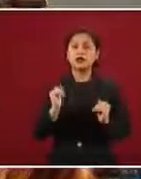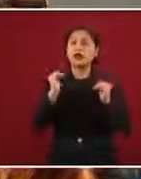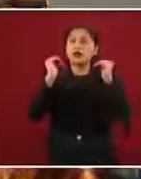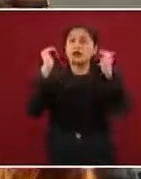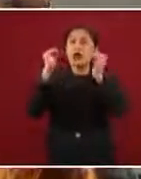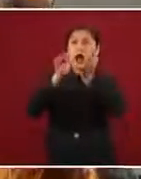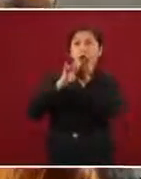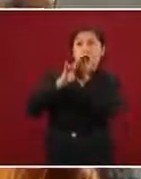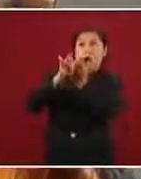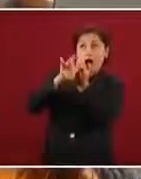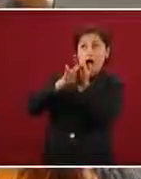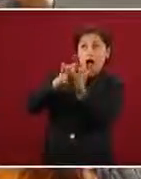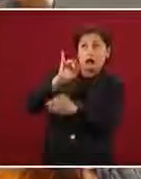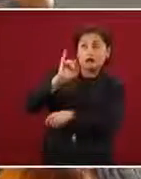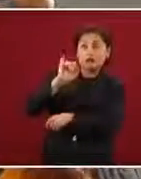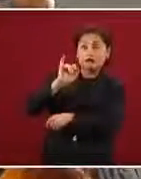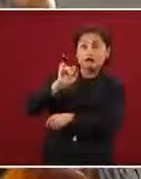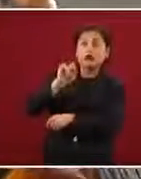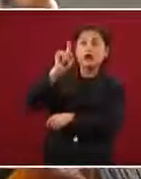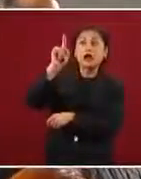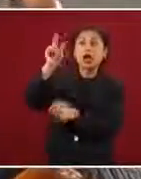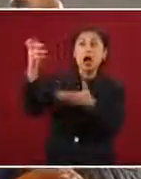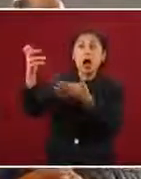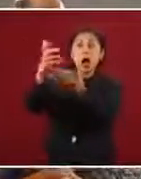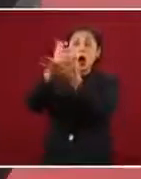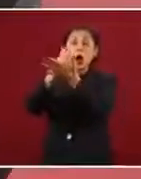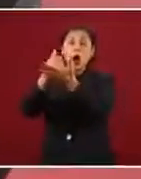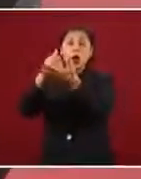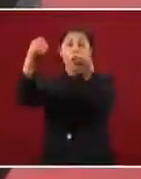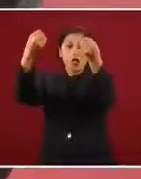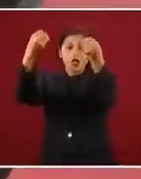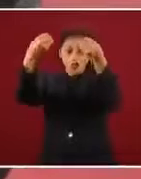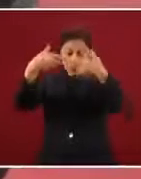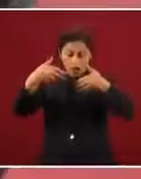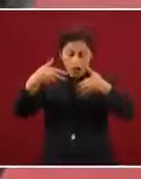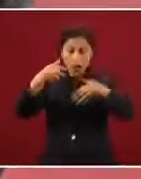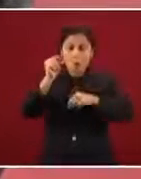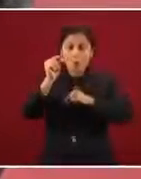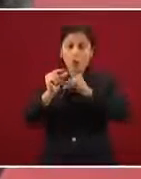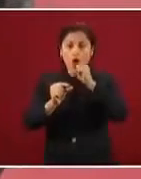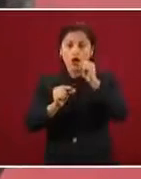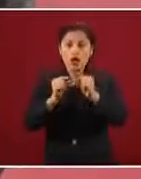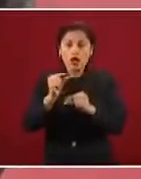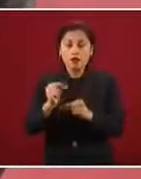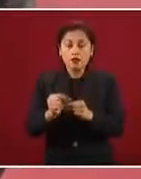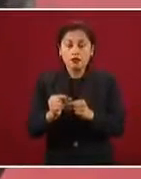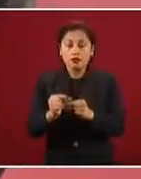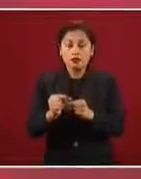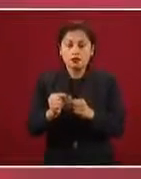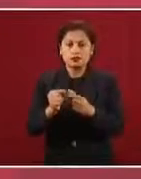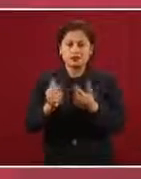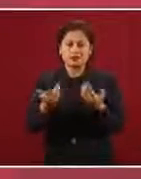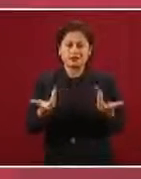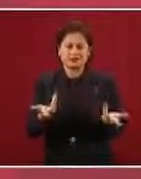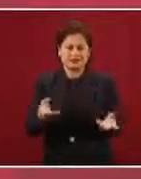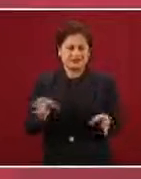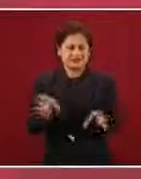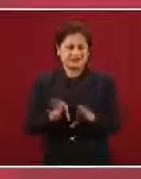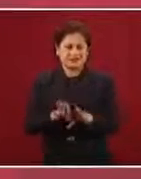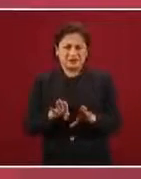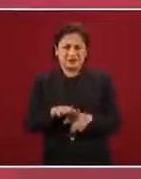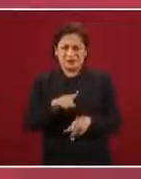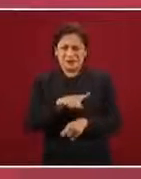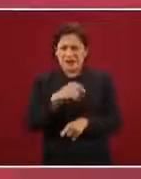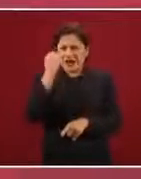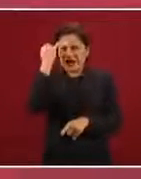fuerte arriba, goteaba abajo, como si la riqueza fuese contagiosa o